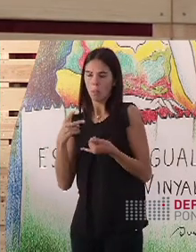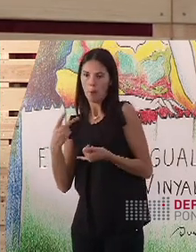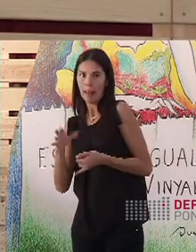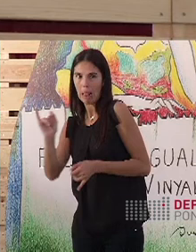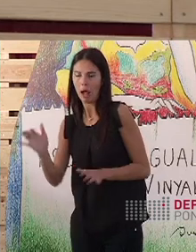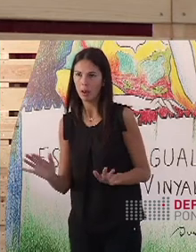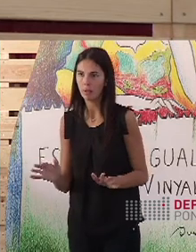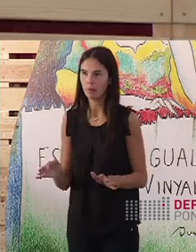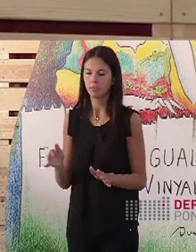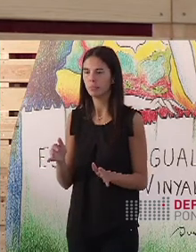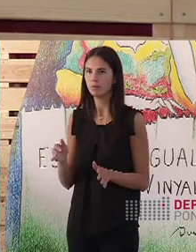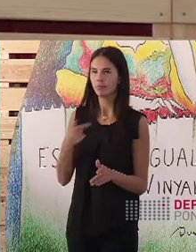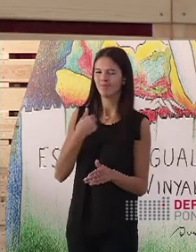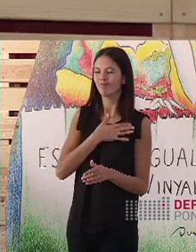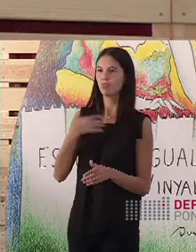e con parella,